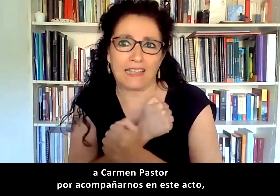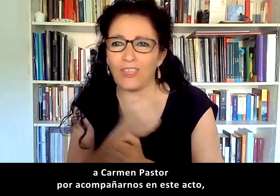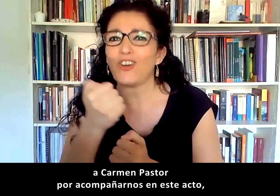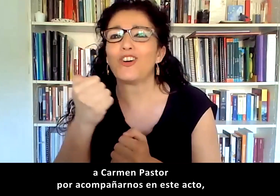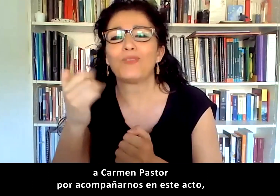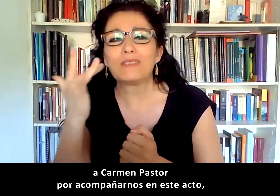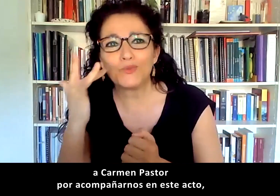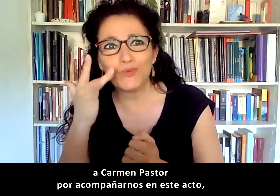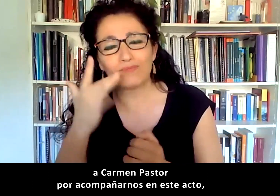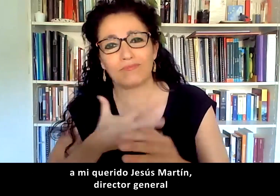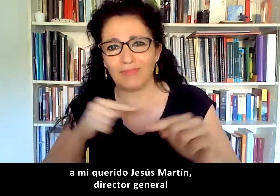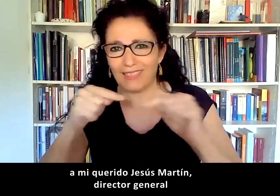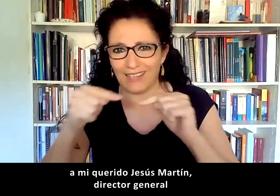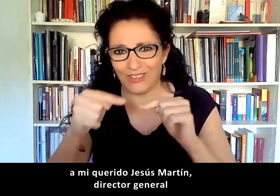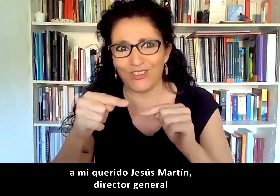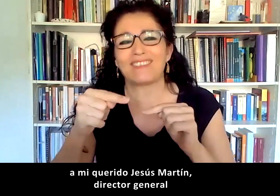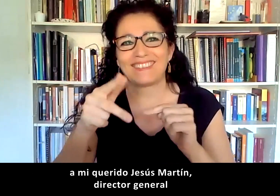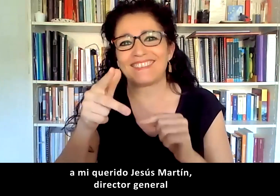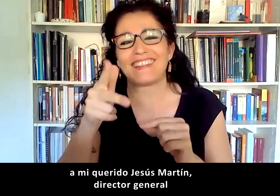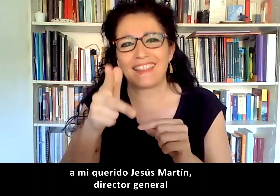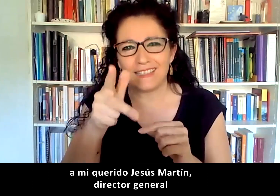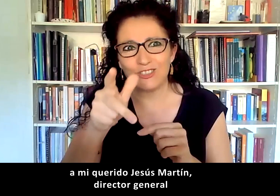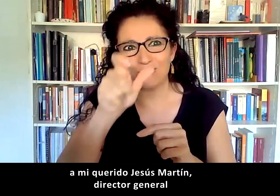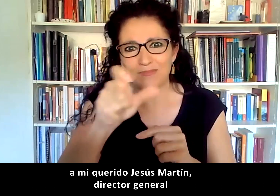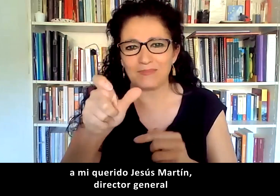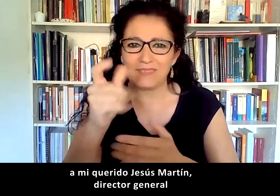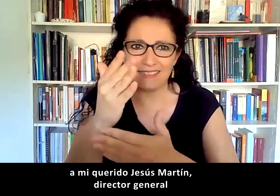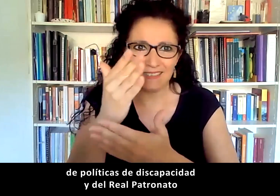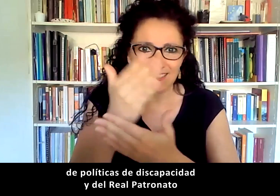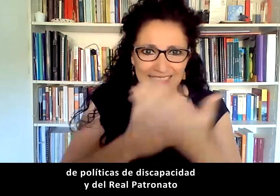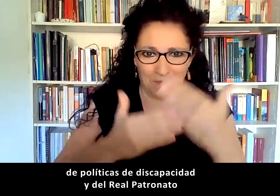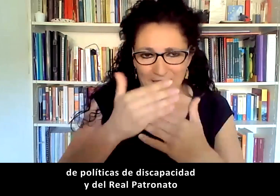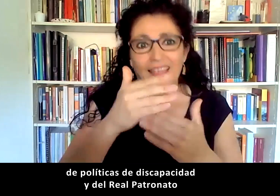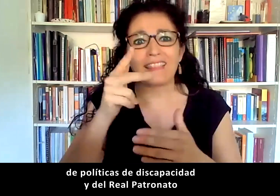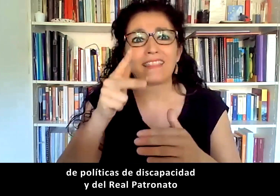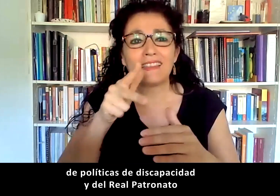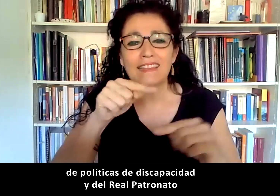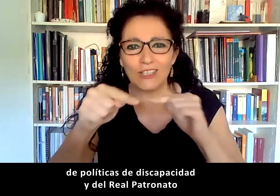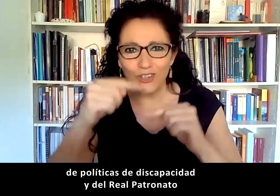Carmen Pastor por acompañarnos en este acto, a mi querido Jesús Martín, director